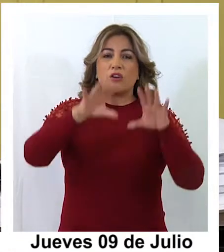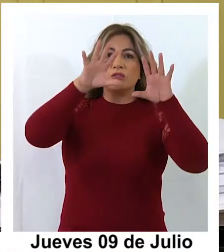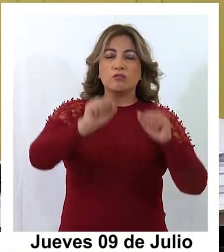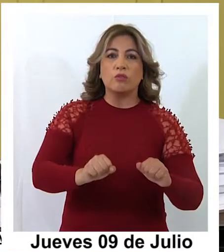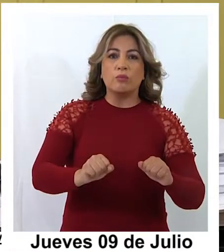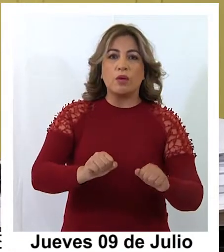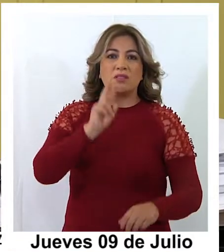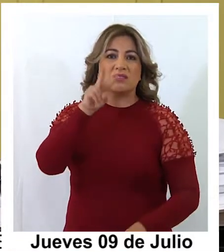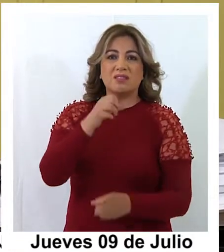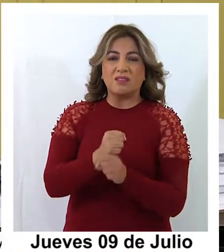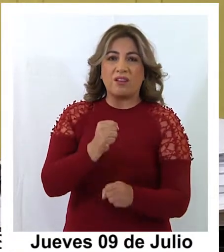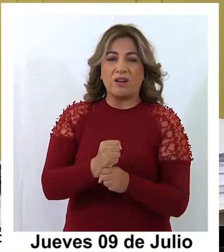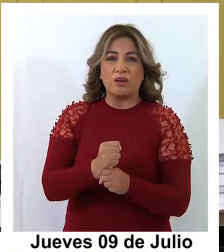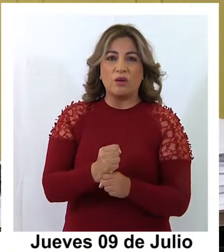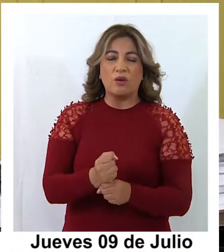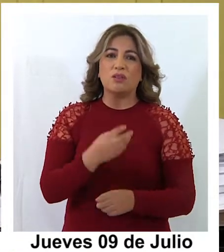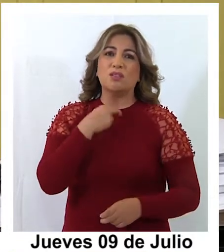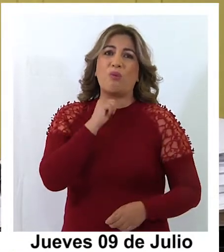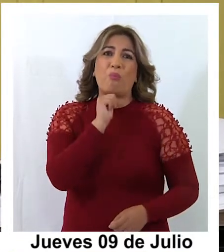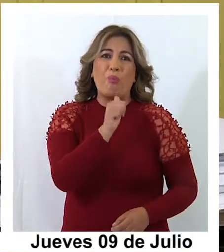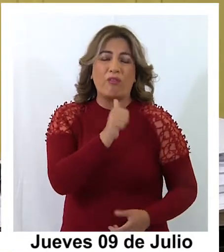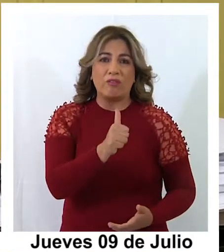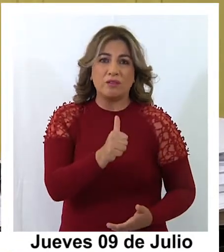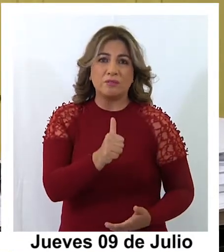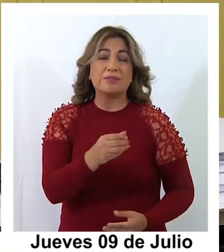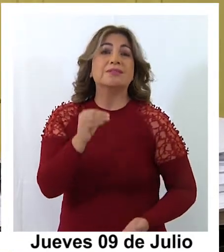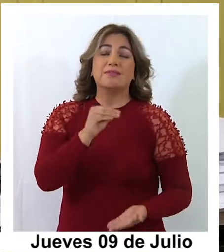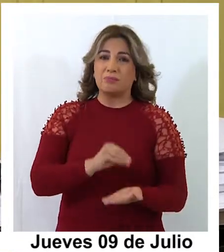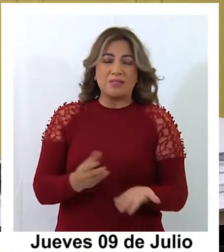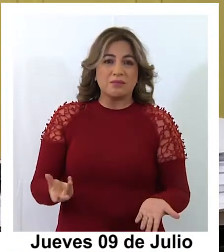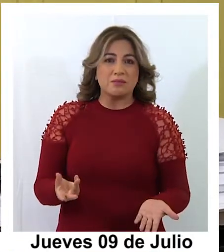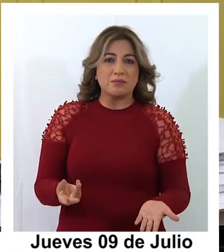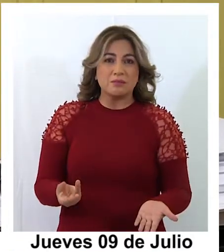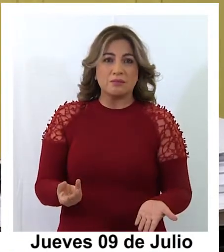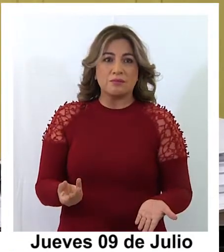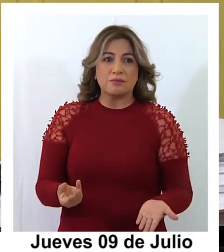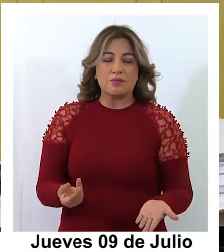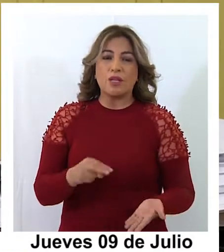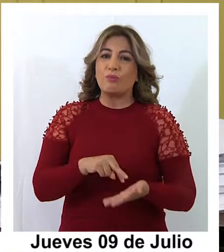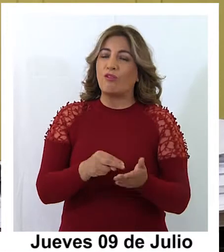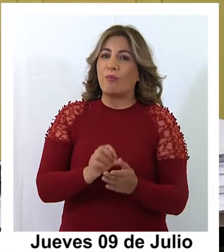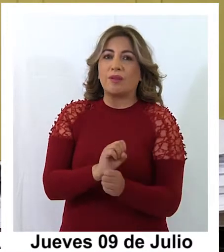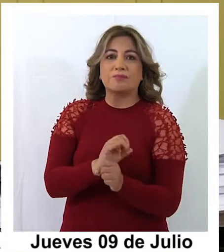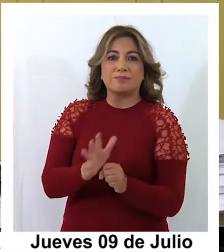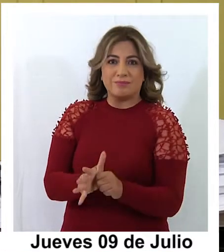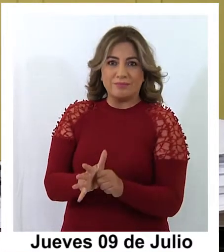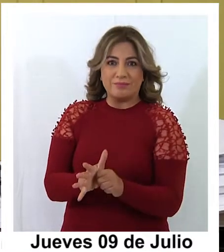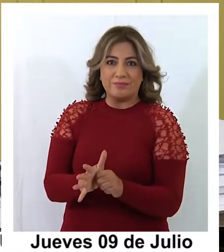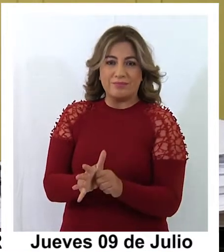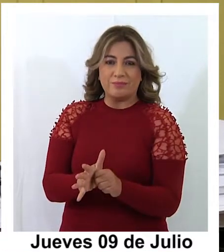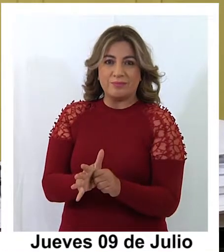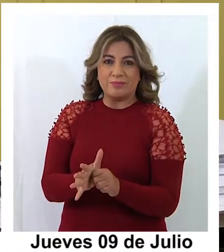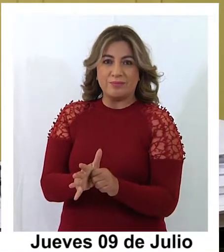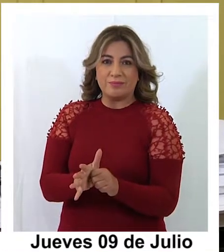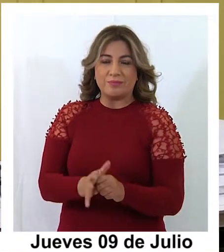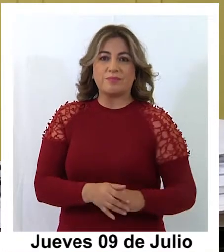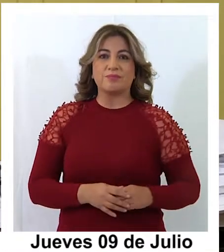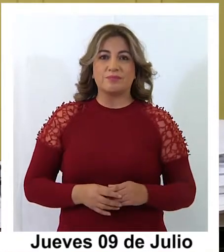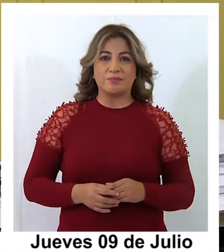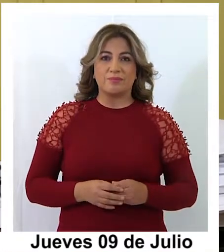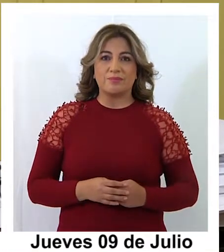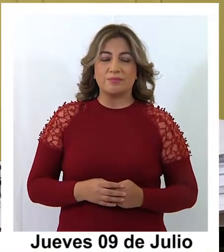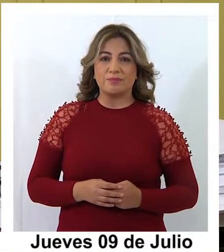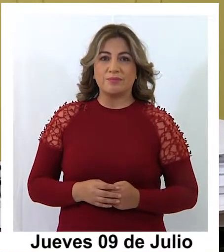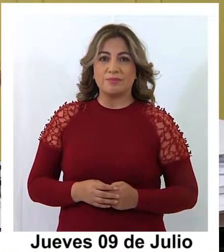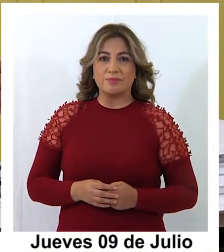la cesantía, la miseria, la pobreza, además que está dejando esta pandemia del corona B19.